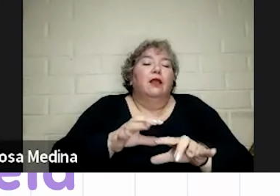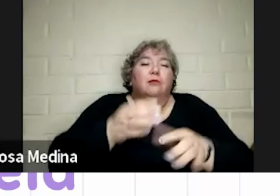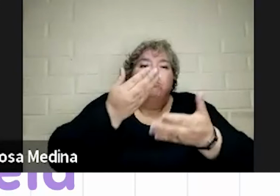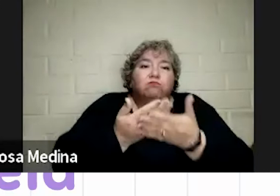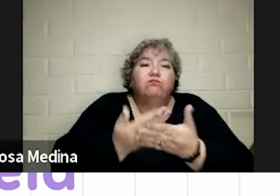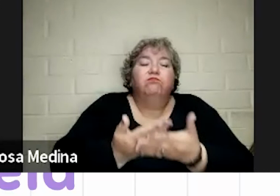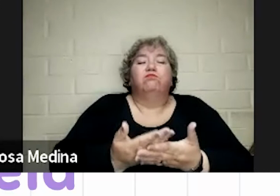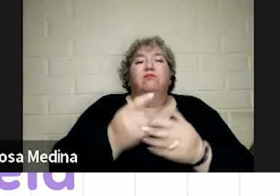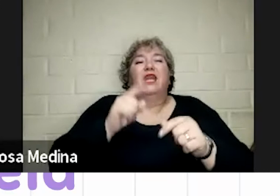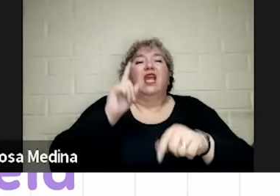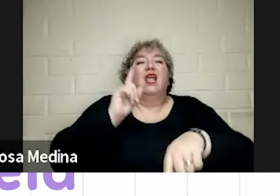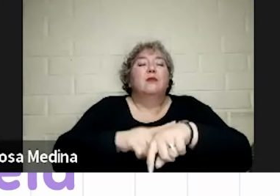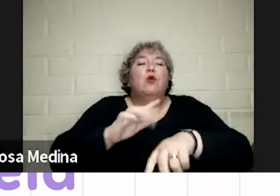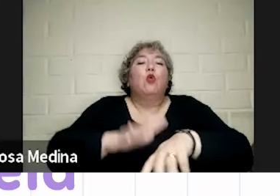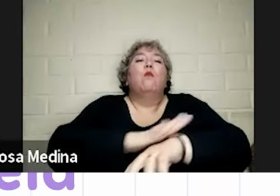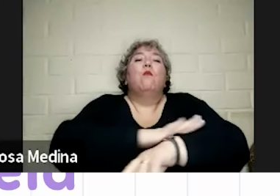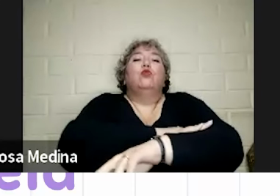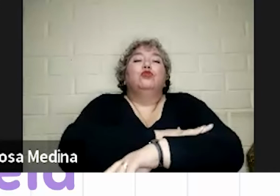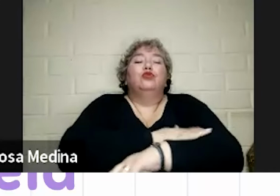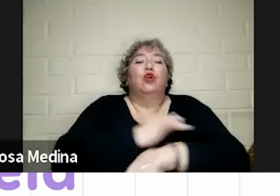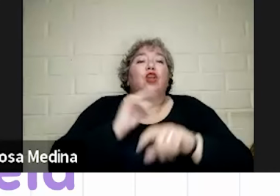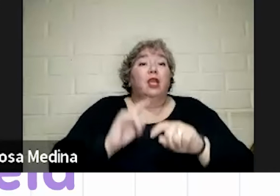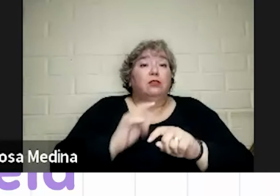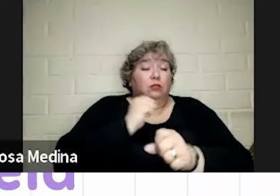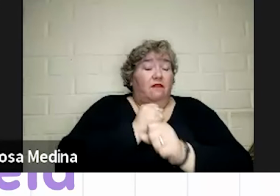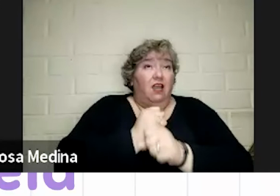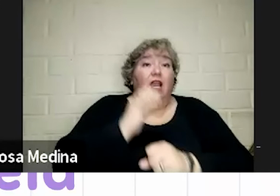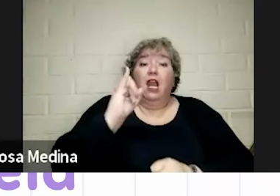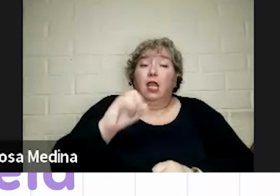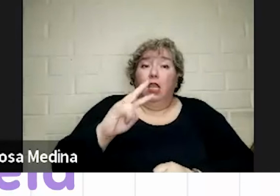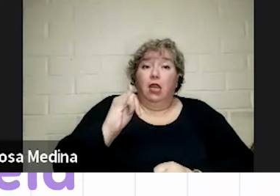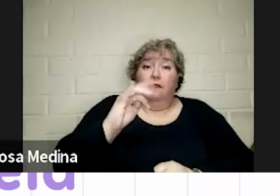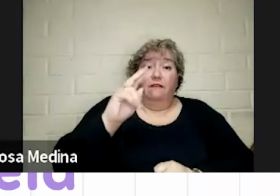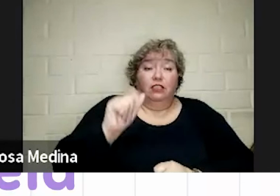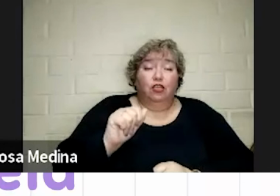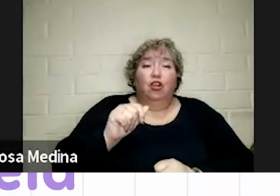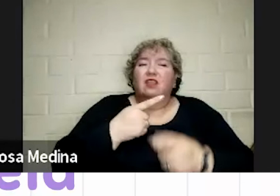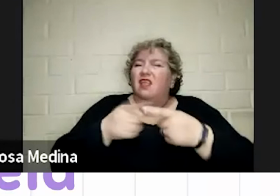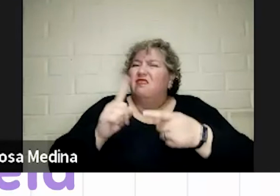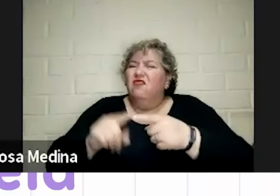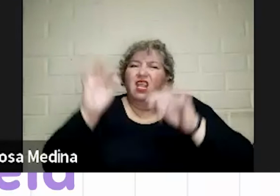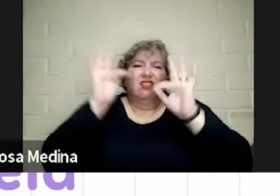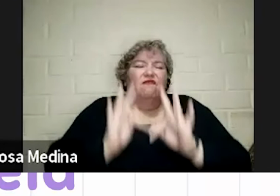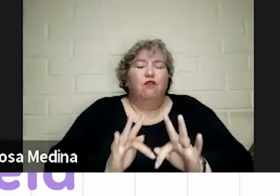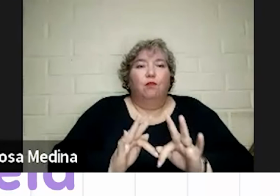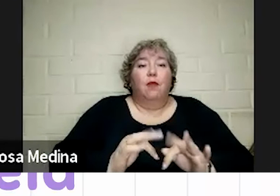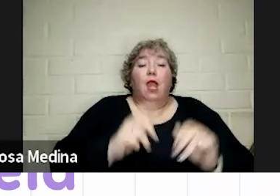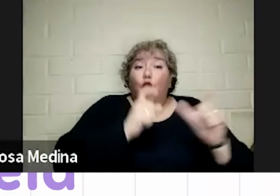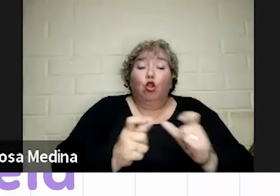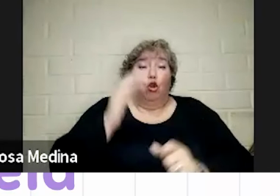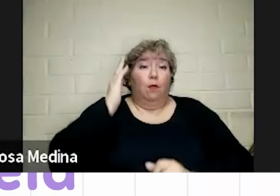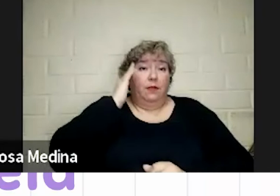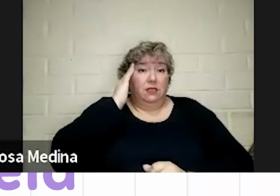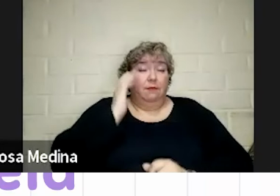eso también es importante. Trabajar la inhibición desde los distintos puntos de vista. Control de pensamientos, control de acciones,